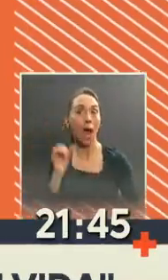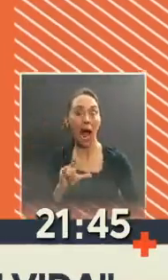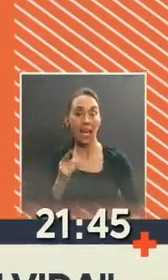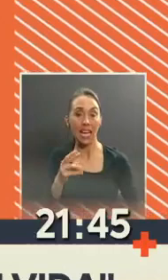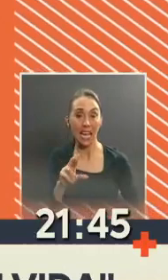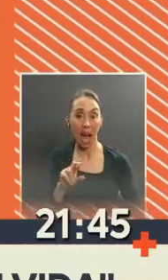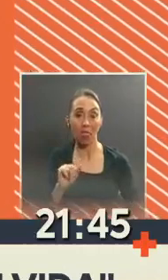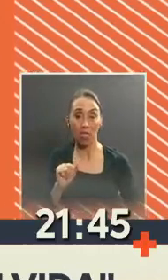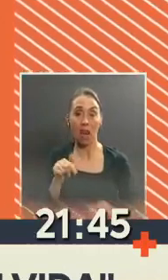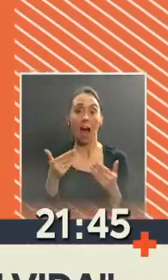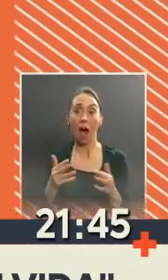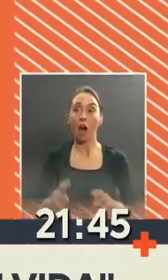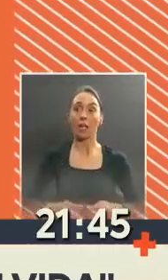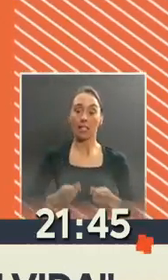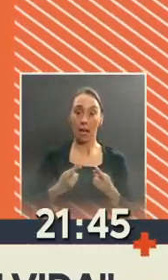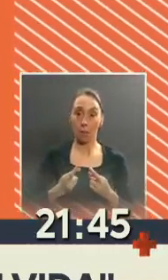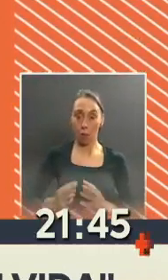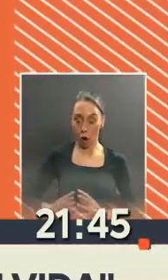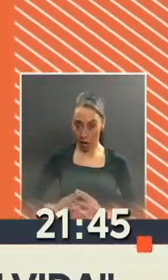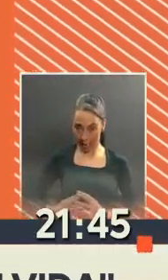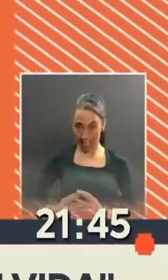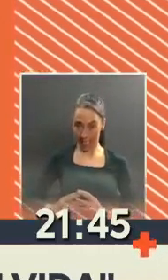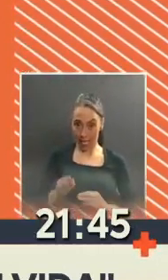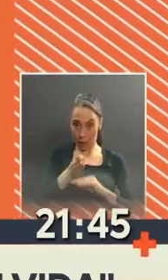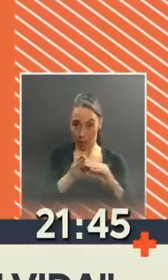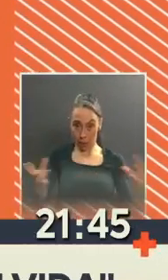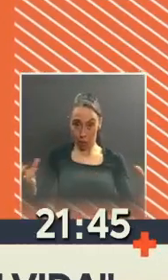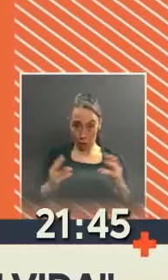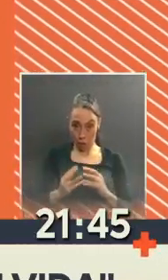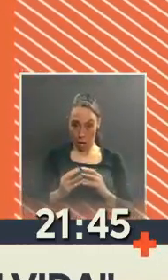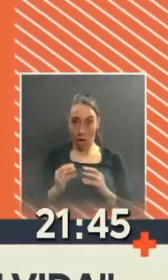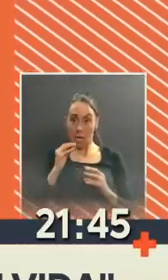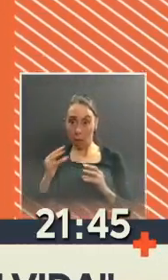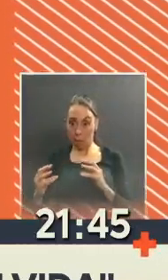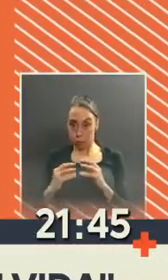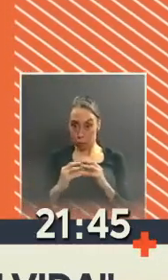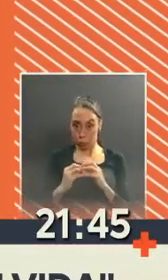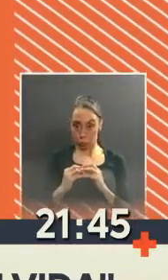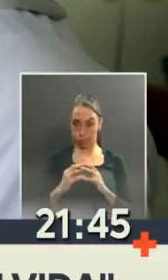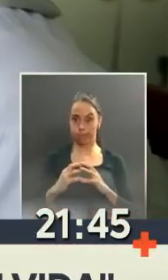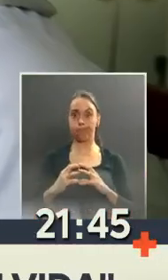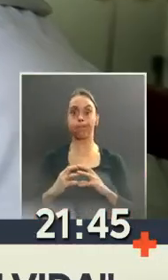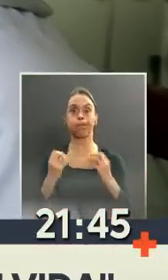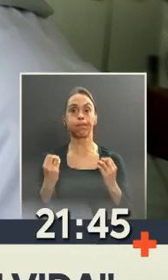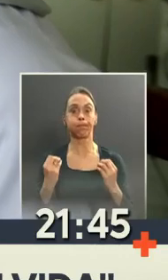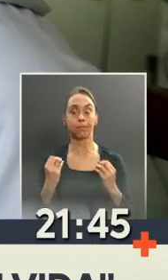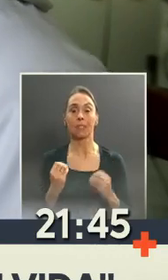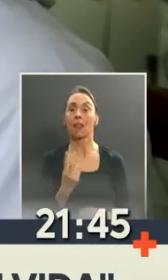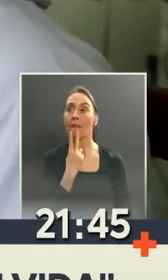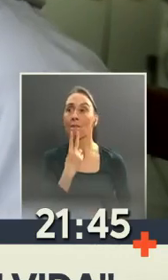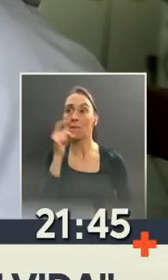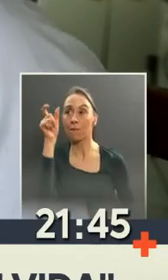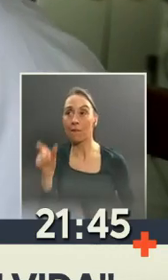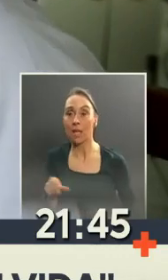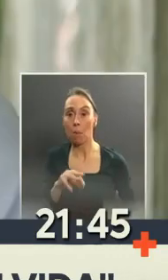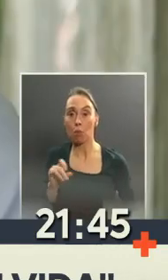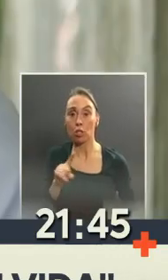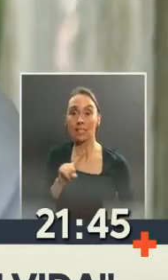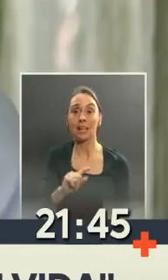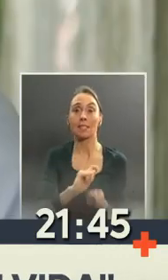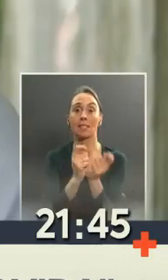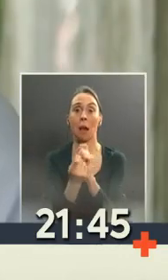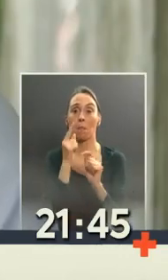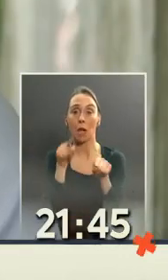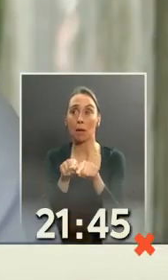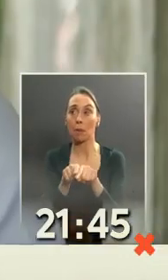se recupera, su hígado y el de Elvira se regeneran a gran velocidad, mientras la vida de Moisés sigue cambiando. Después de que viene todo